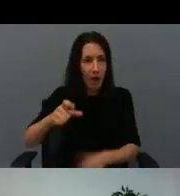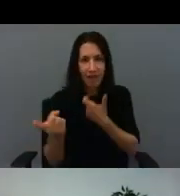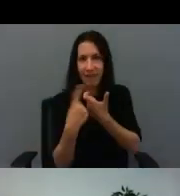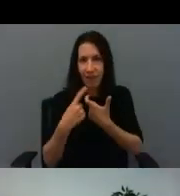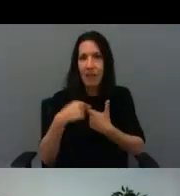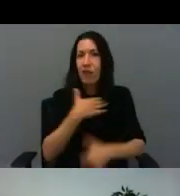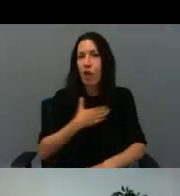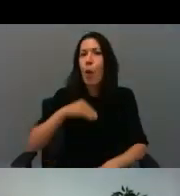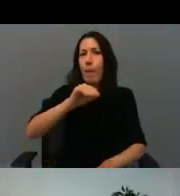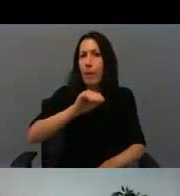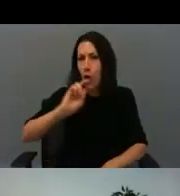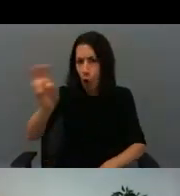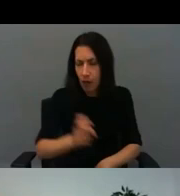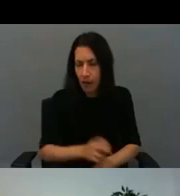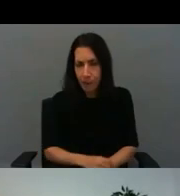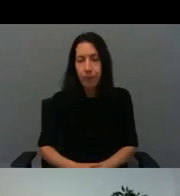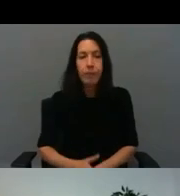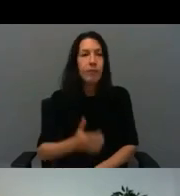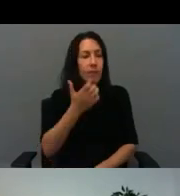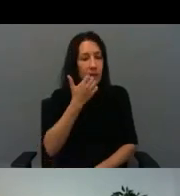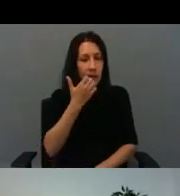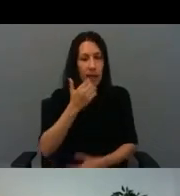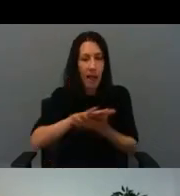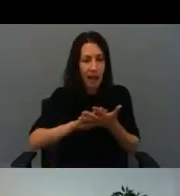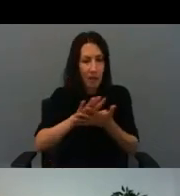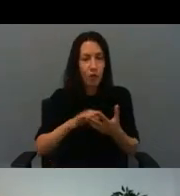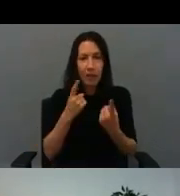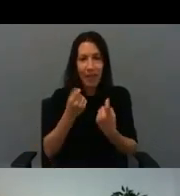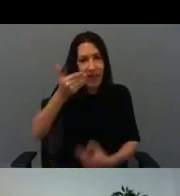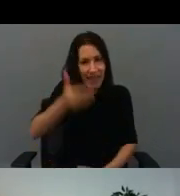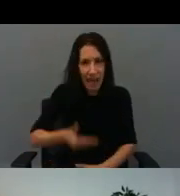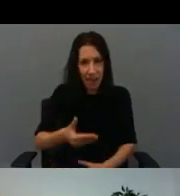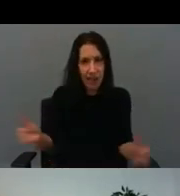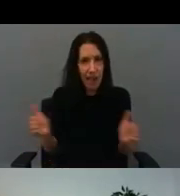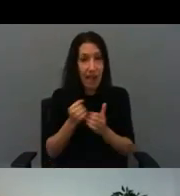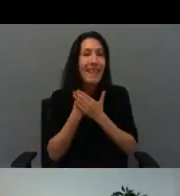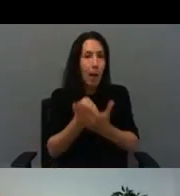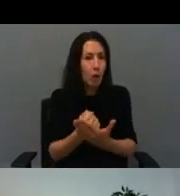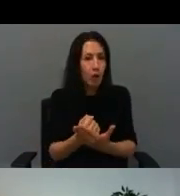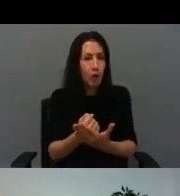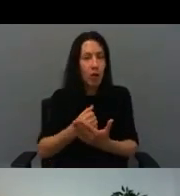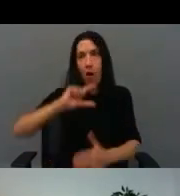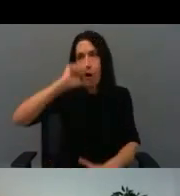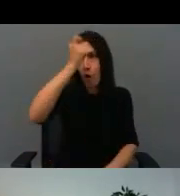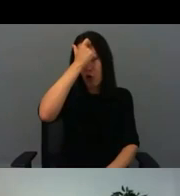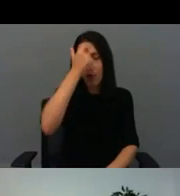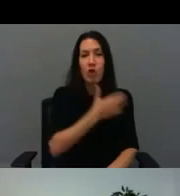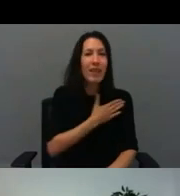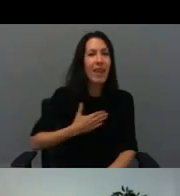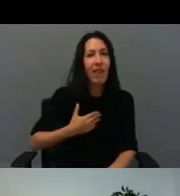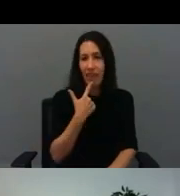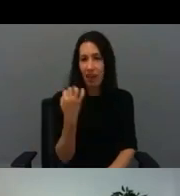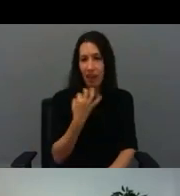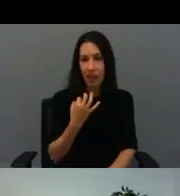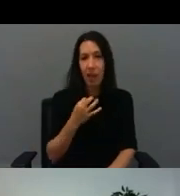participantes, es si en grandes necesidades de apoyo, y entendiendo grandes necesidades de apoyo por aquellas que son